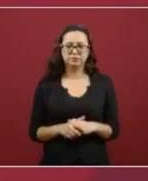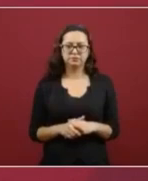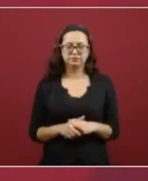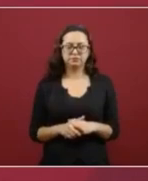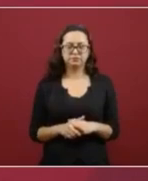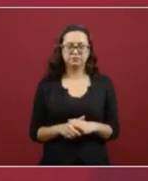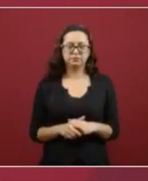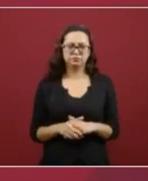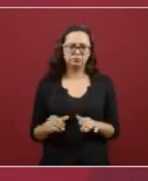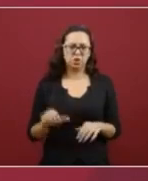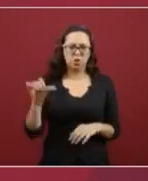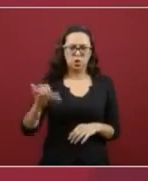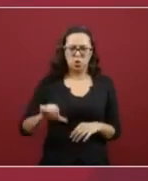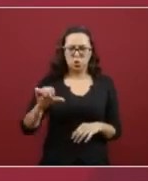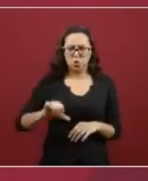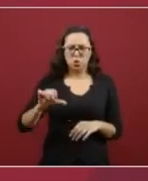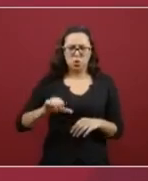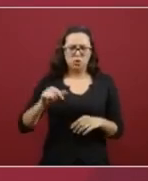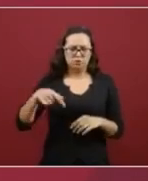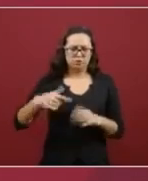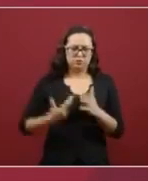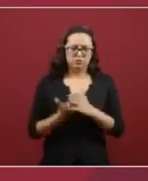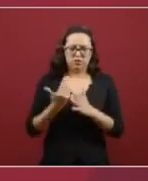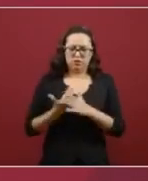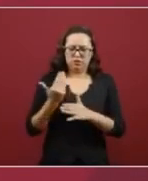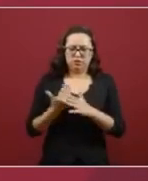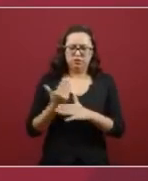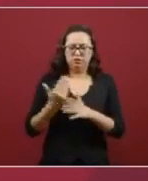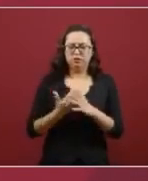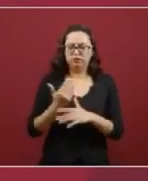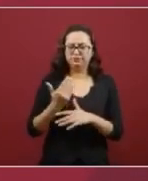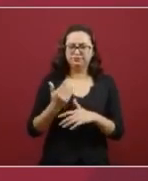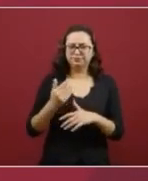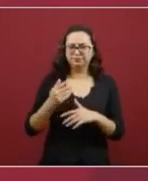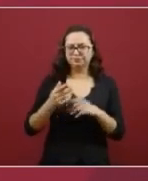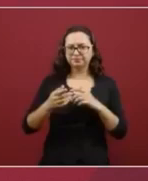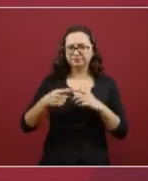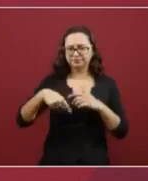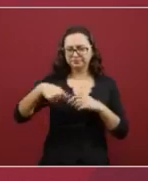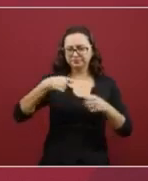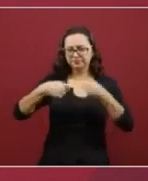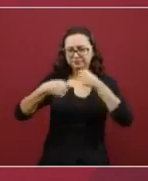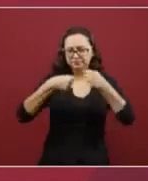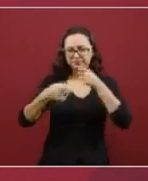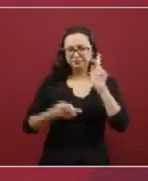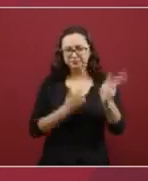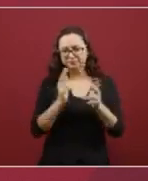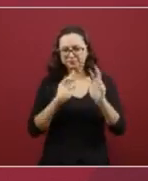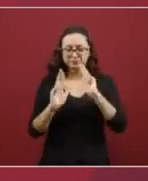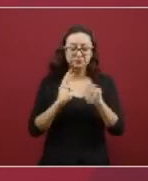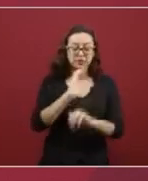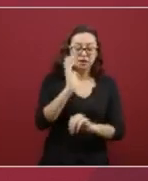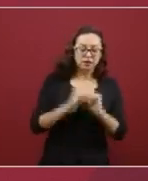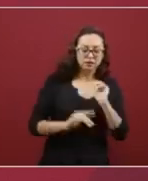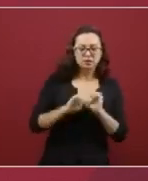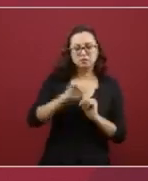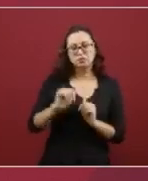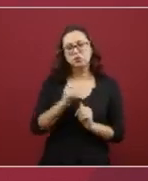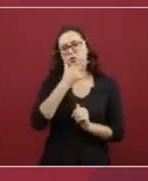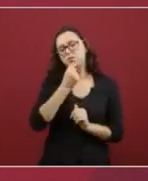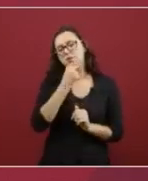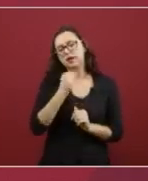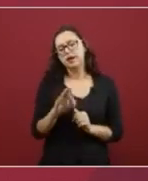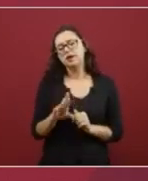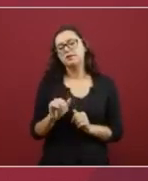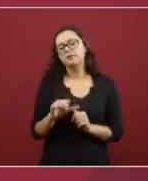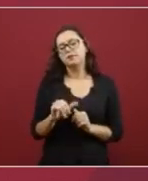conferencia, va Francisco Garduño a darles toda la información. Y nos